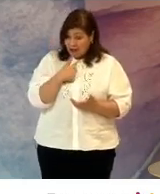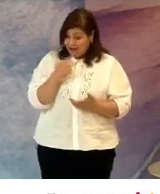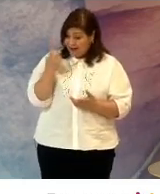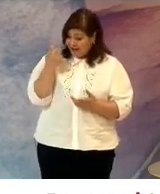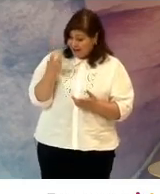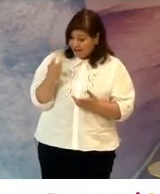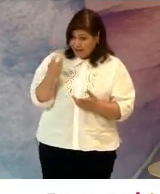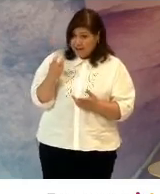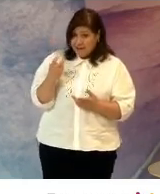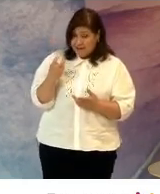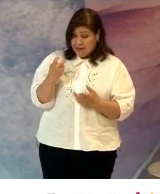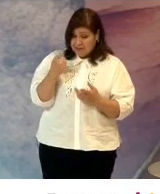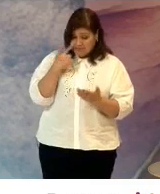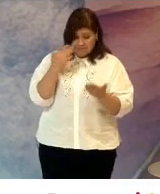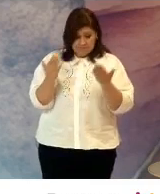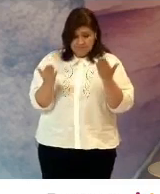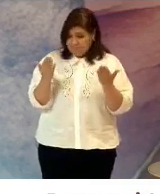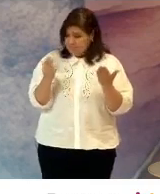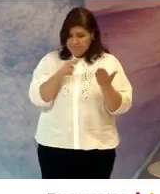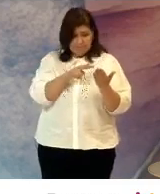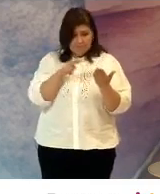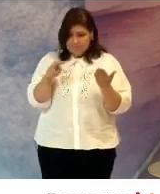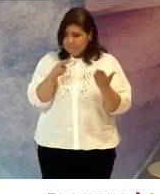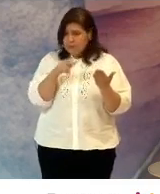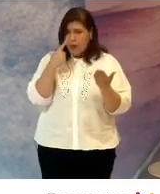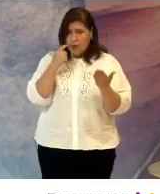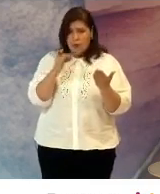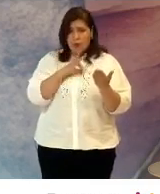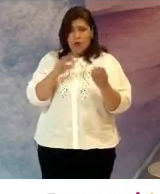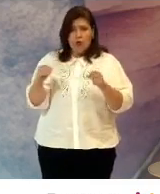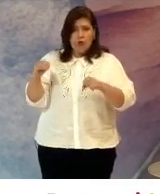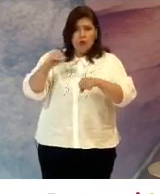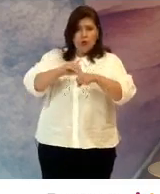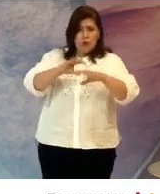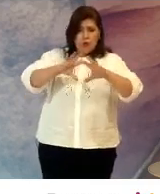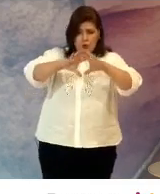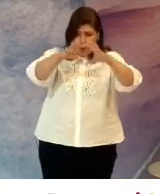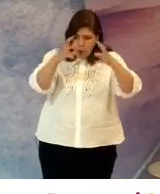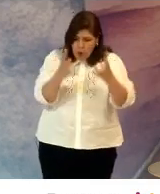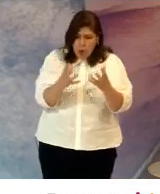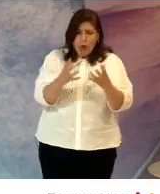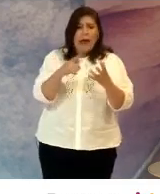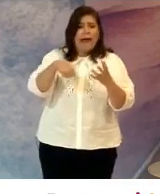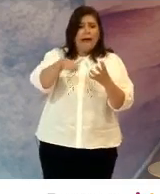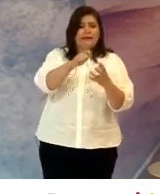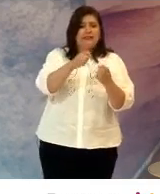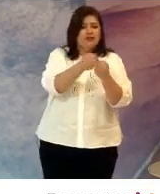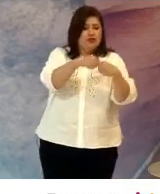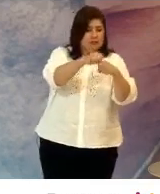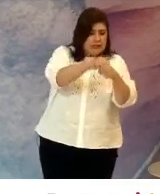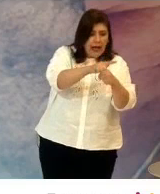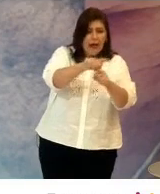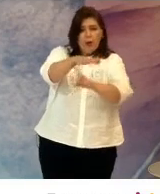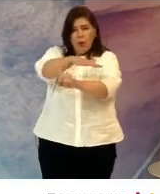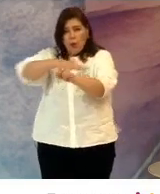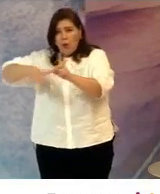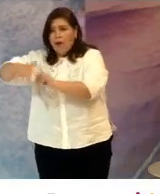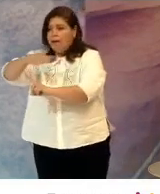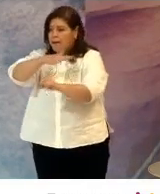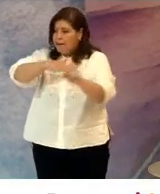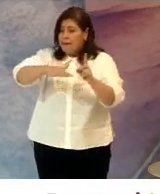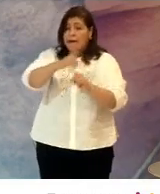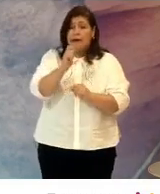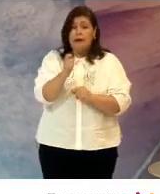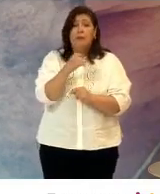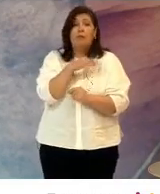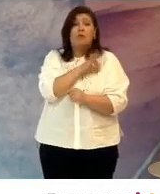esta distinción aquí a los campos sociales o a los sistemas sociales, podríamos decir, podemos ver